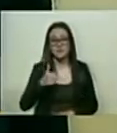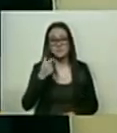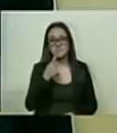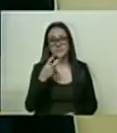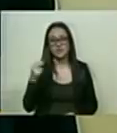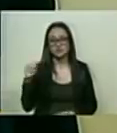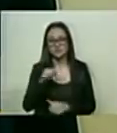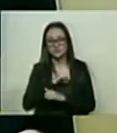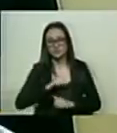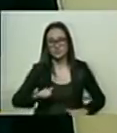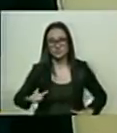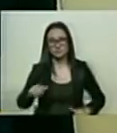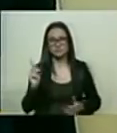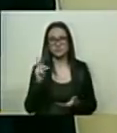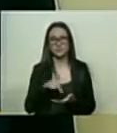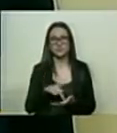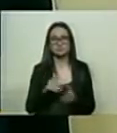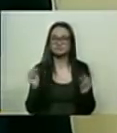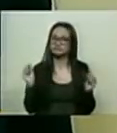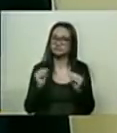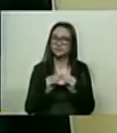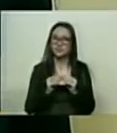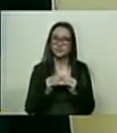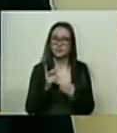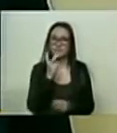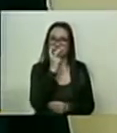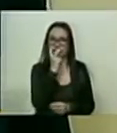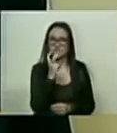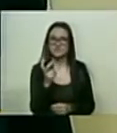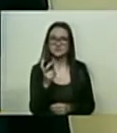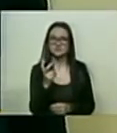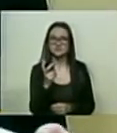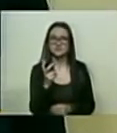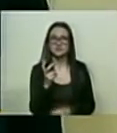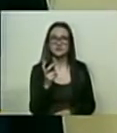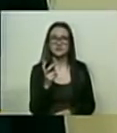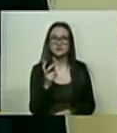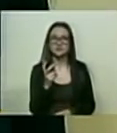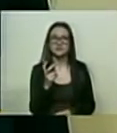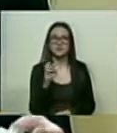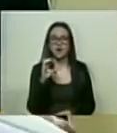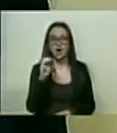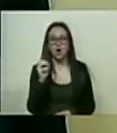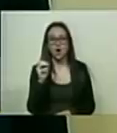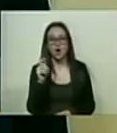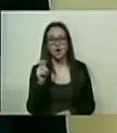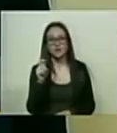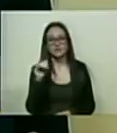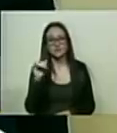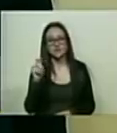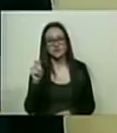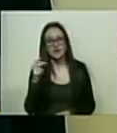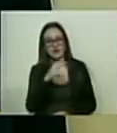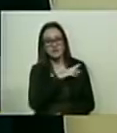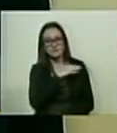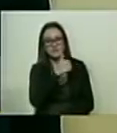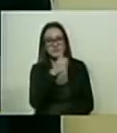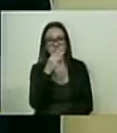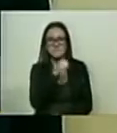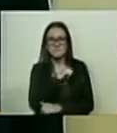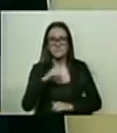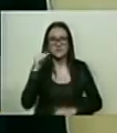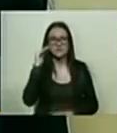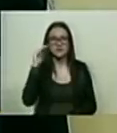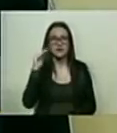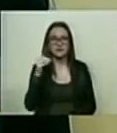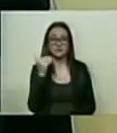última semana coincide con la visita, digámoslo así, de Curtis, el jefe actual militar del Comando